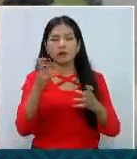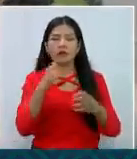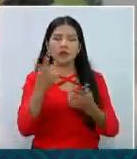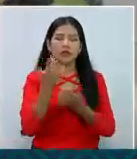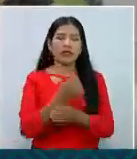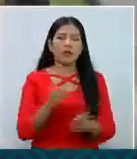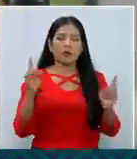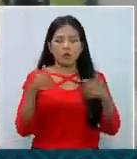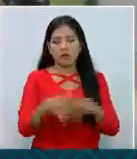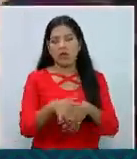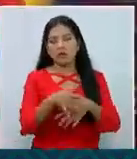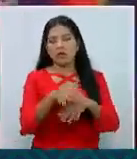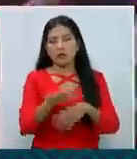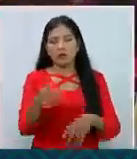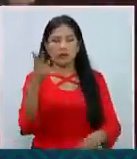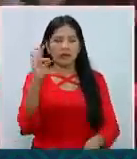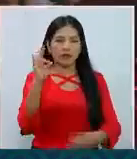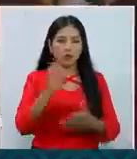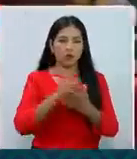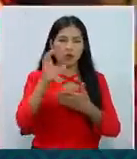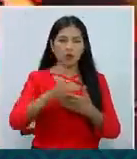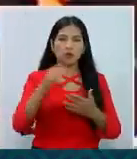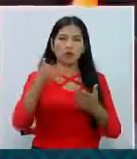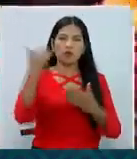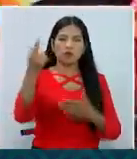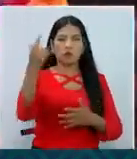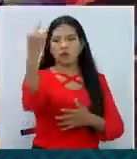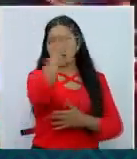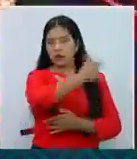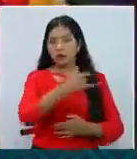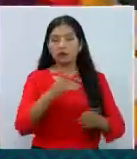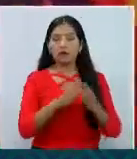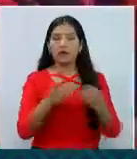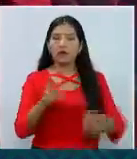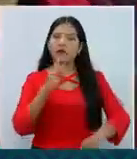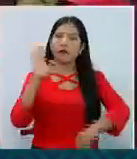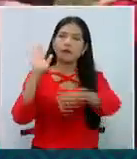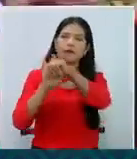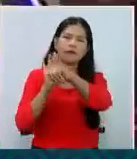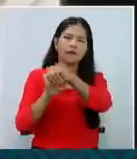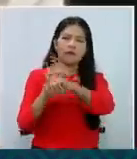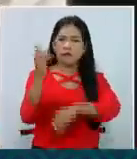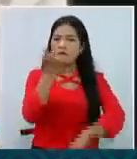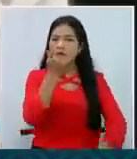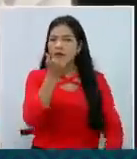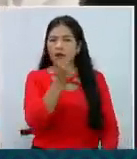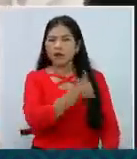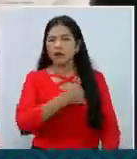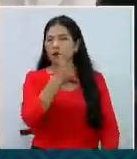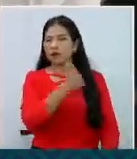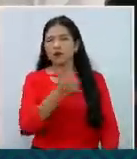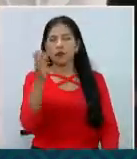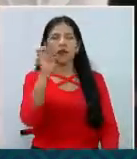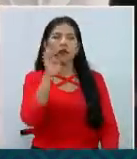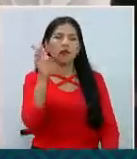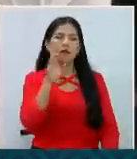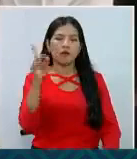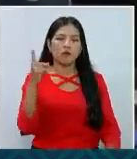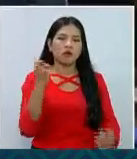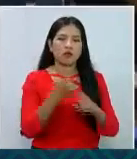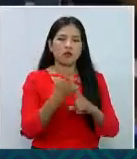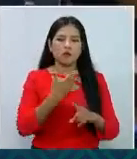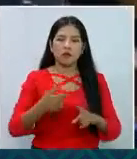17 de octubre en la Ciudad del Alto. Asimismo, llama la atención al expresidente Evo Morales por su actitud egoísta y